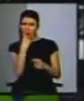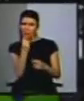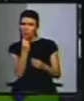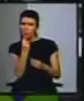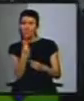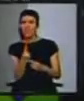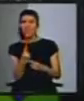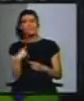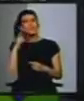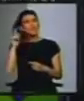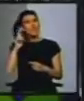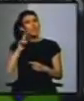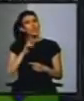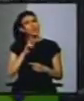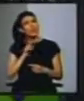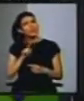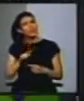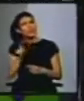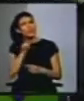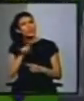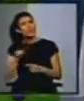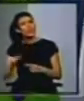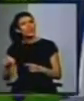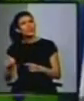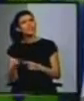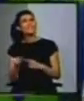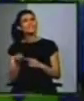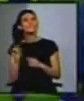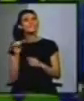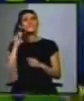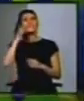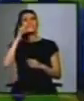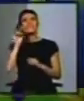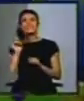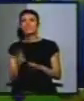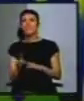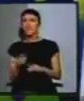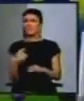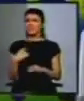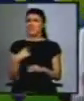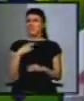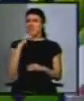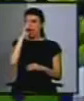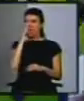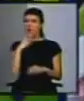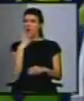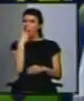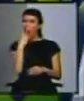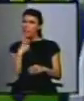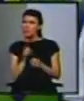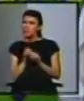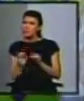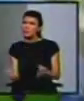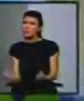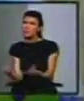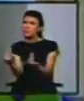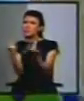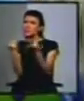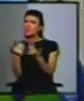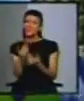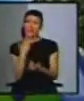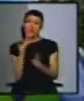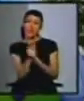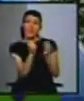sonido constante hablaban de una sola cosa. Preguntamos qué onda, dijeron que era una fuga de gas grande, así que tuvimos que salir nomás. Y la